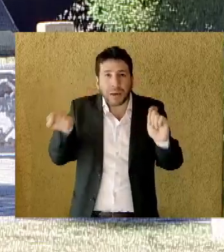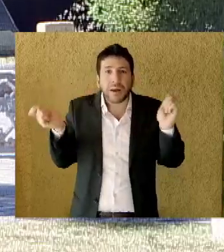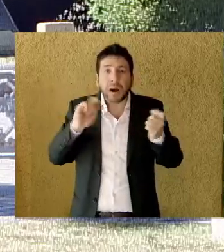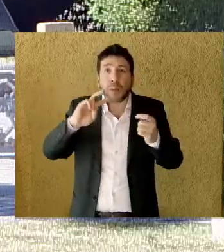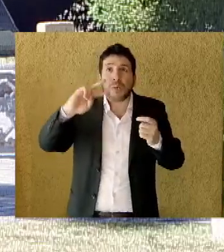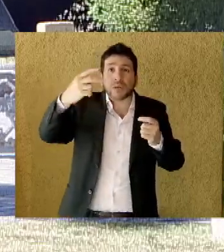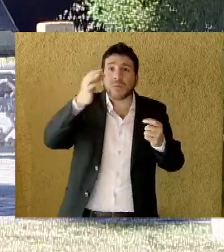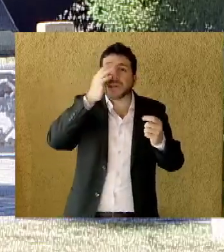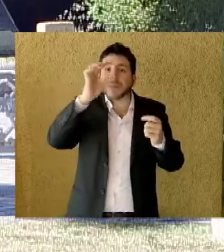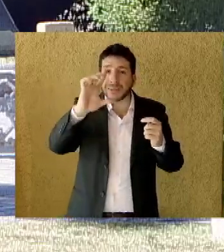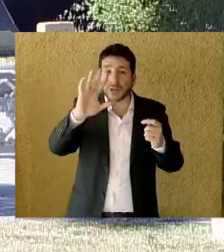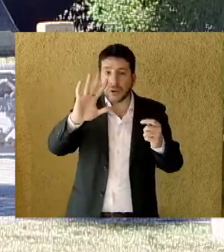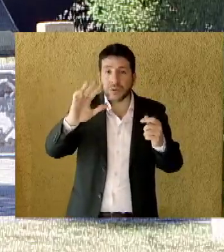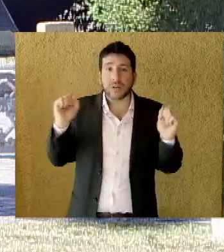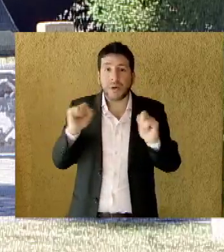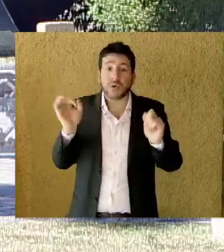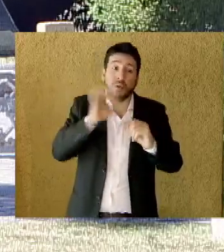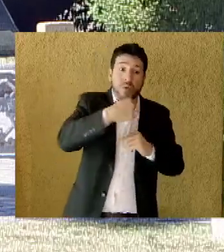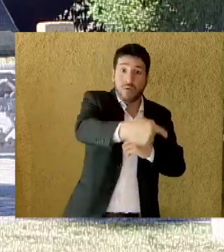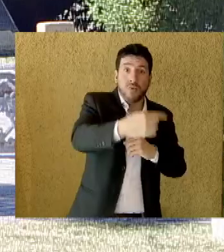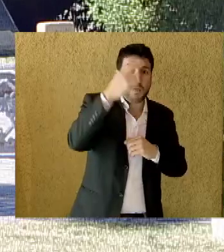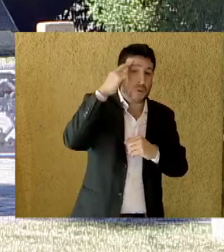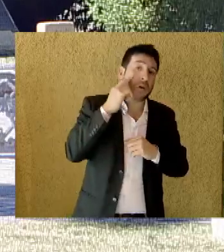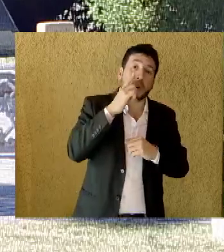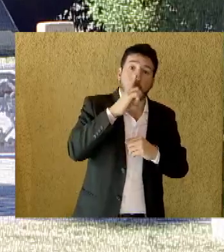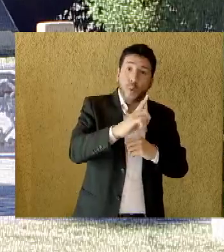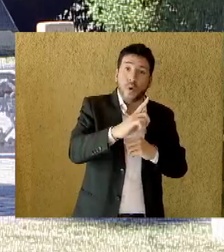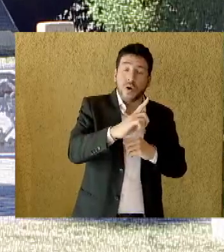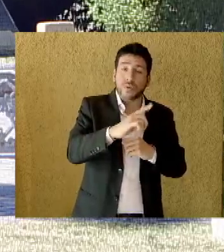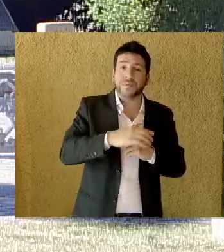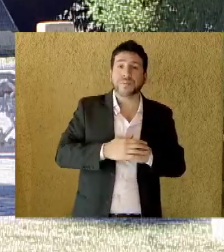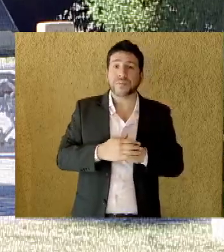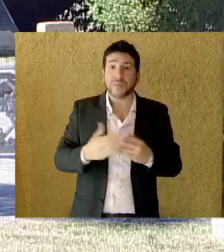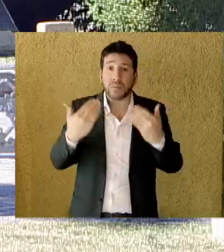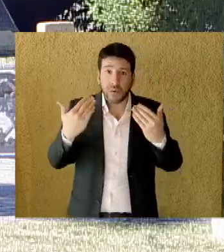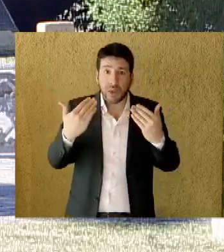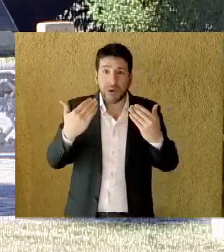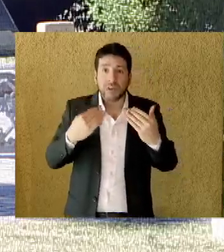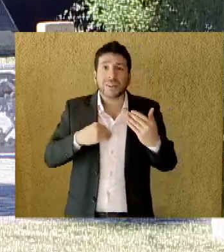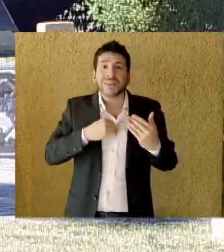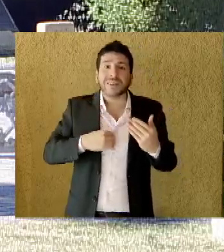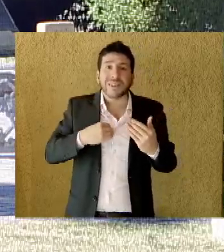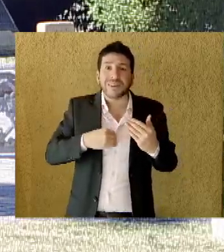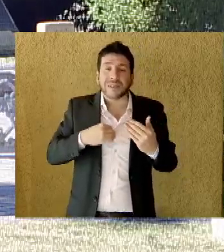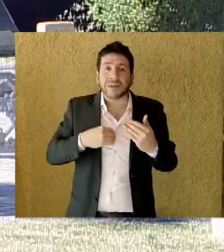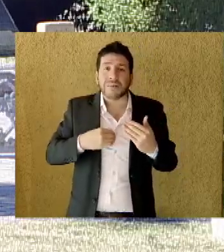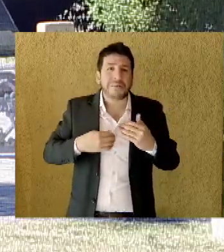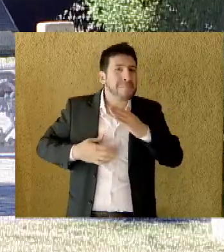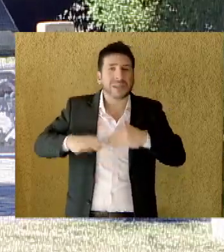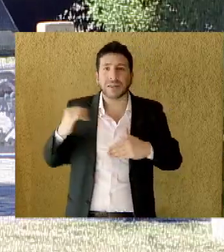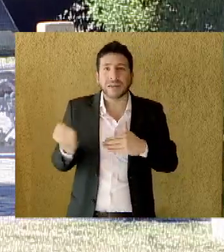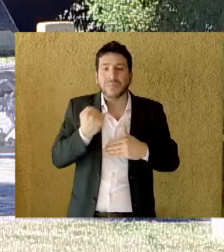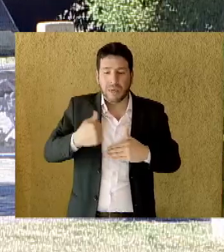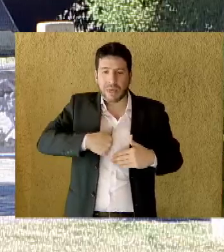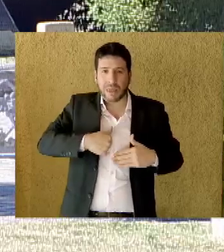25 de mayo o el próximo 9 de julio, por qué no, o cualquier otro día, nos podamos sentir un poco más cerca, ¿no? De todas estas cosas que